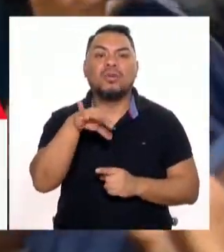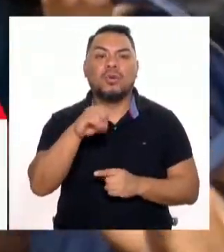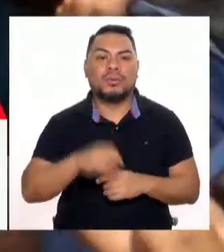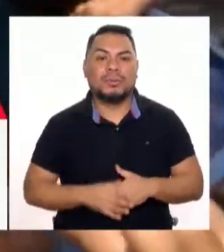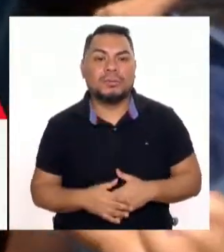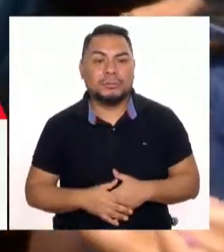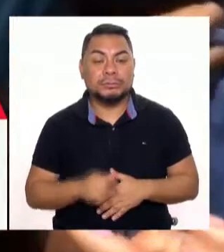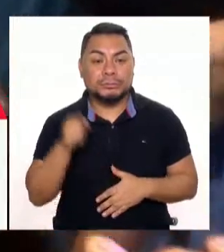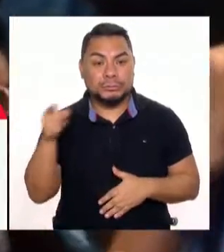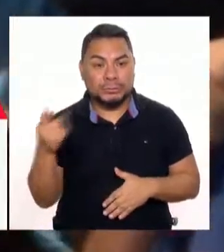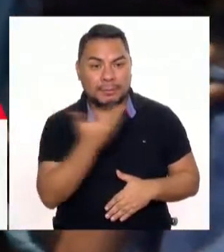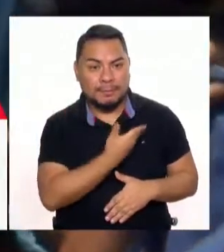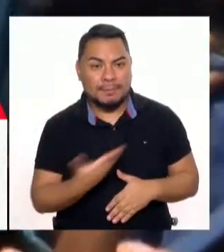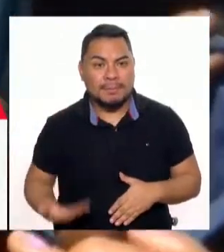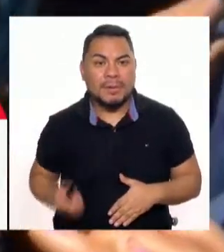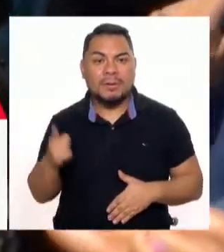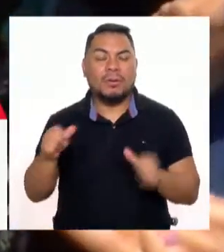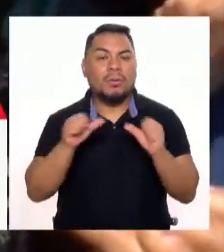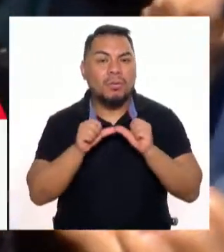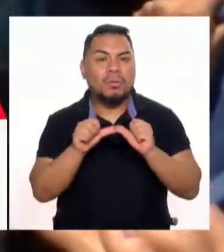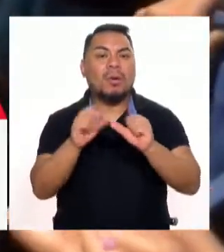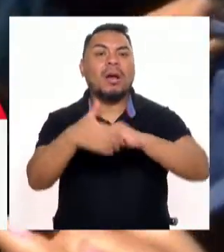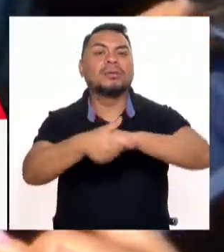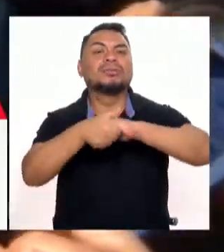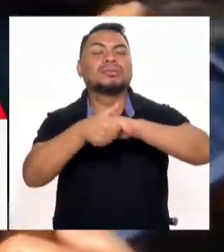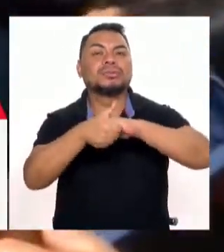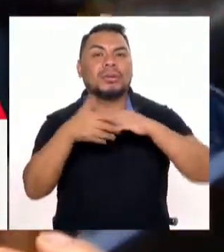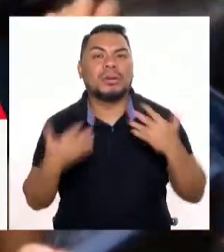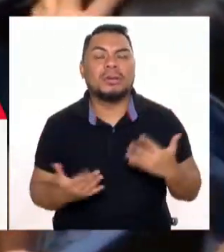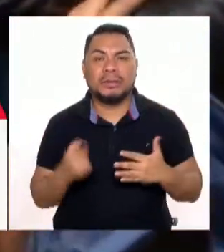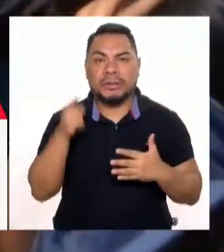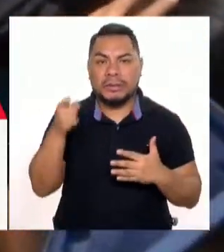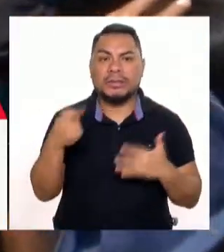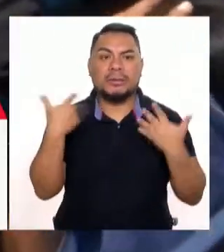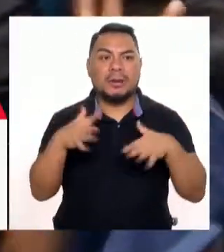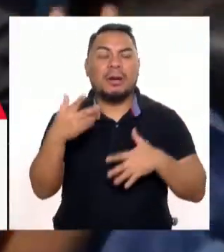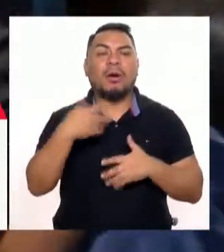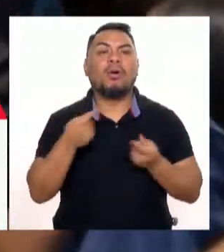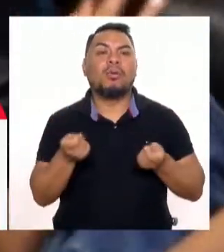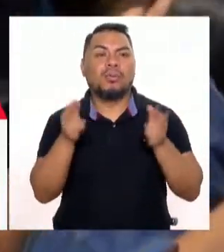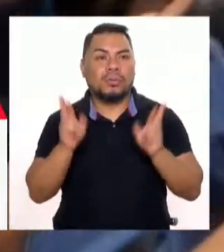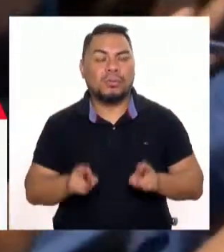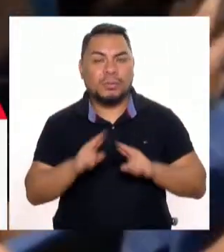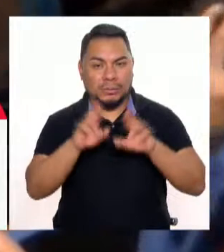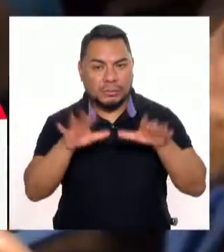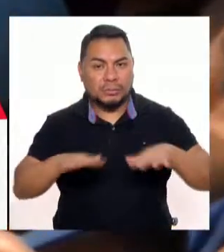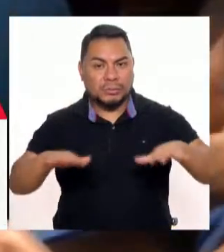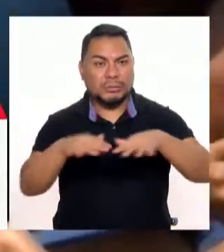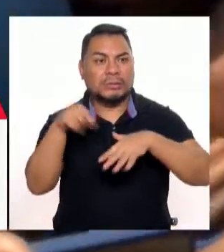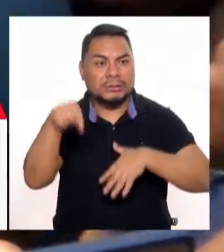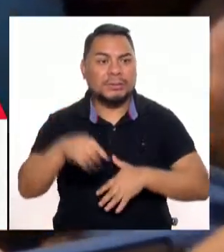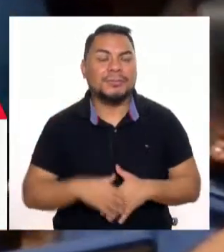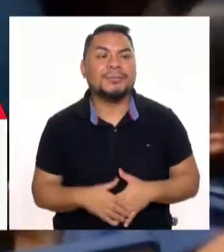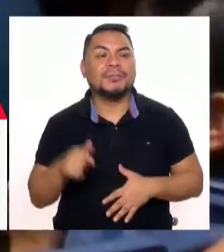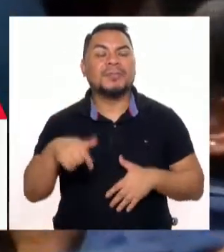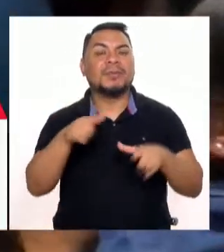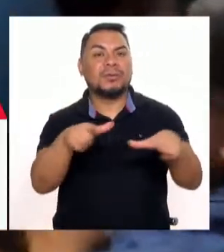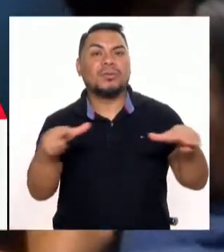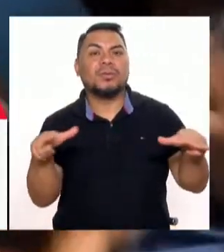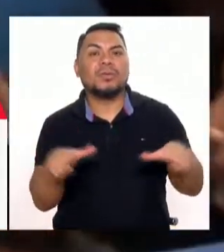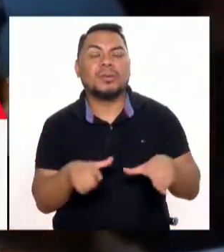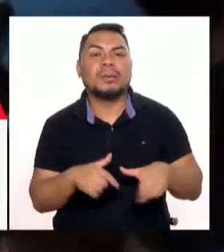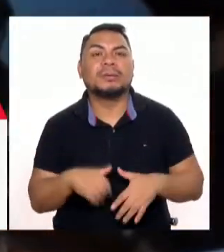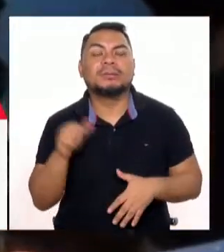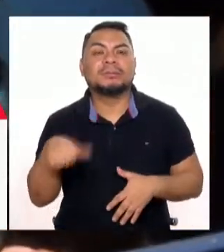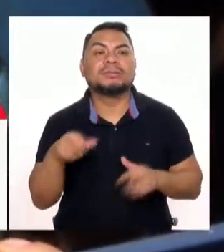Mientras tanto la presidenta continúa saludando a los pobladores acá en esta zona de